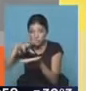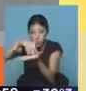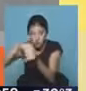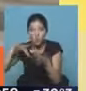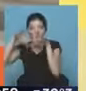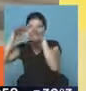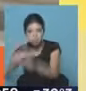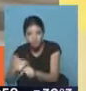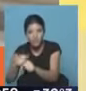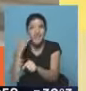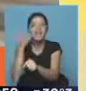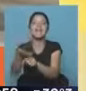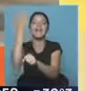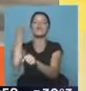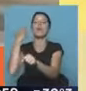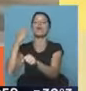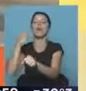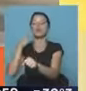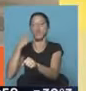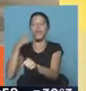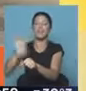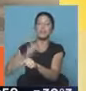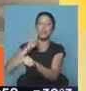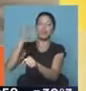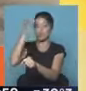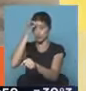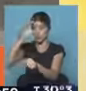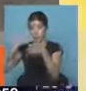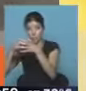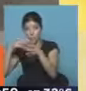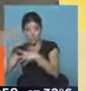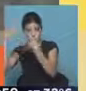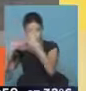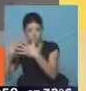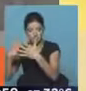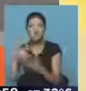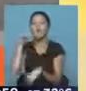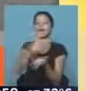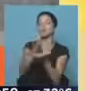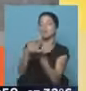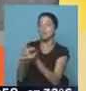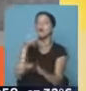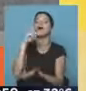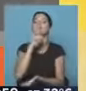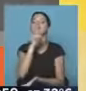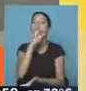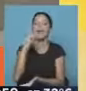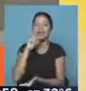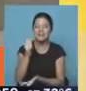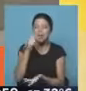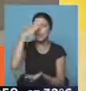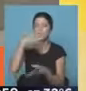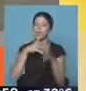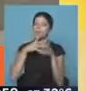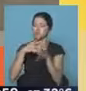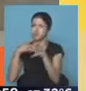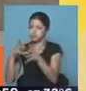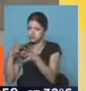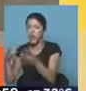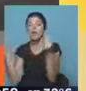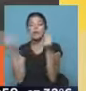insurgentes desde 2012. Las tropas gubernamentales expulsaron a los rebeldes de Tariq al-Bab tras violentos combates que obligaron a